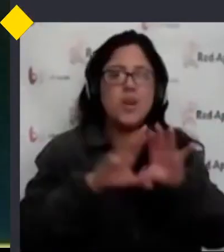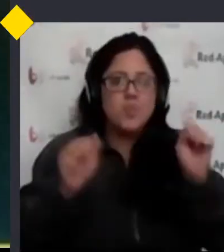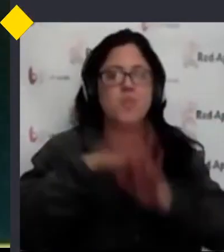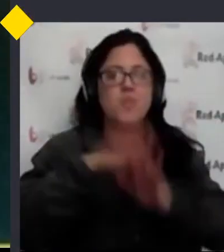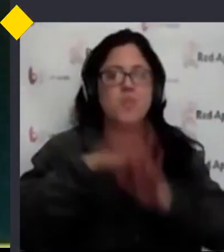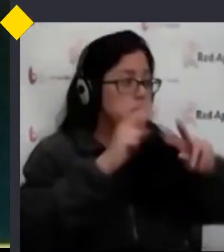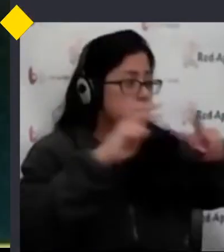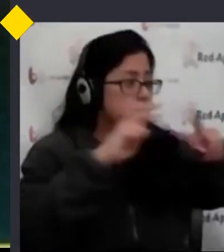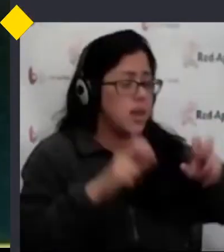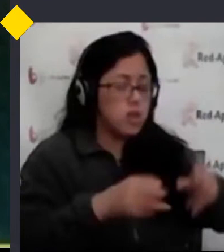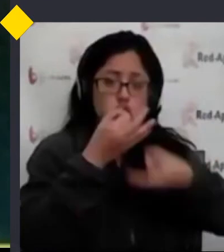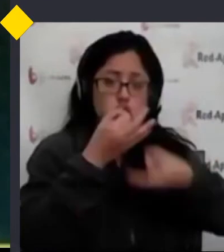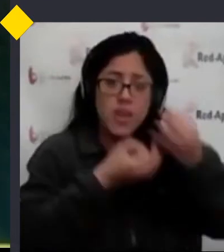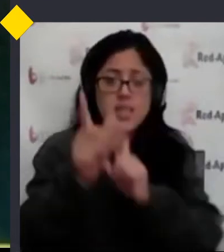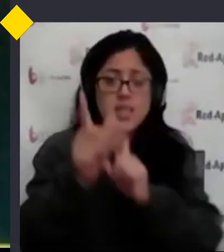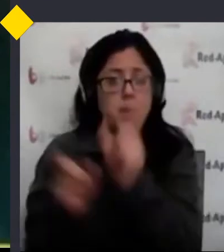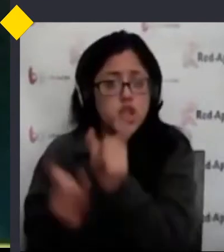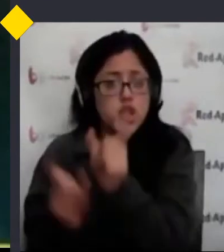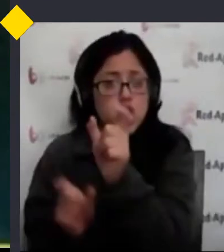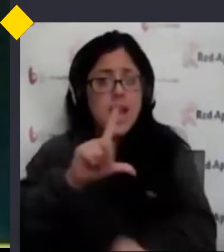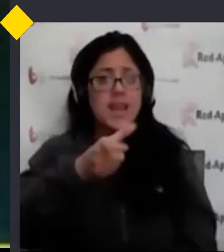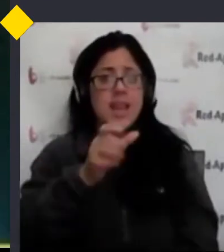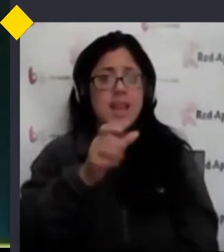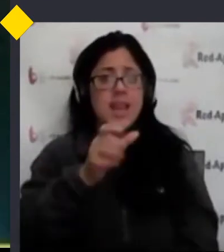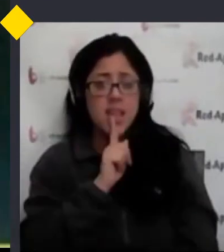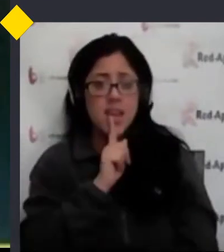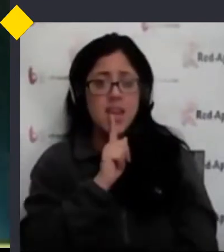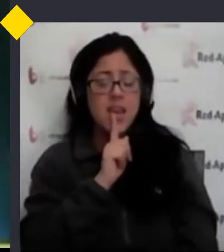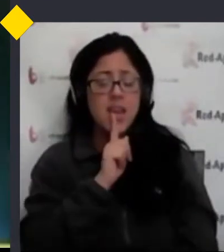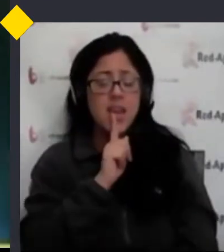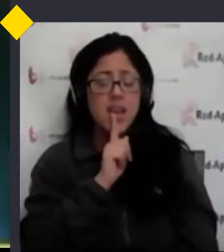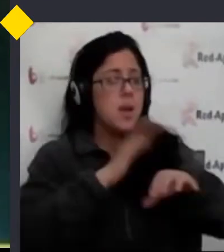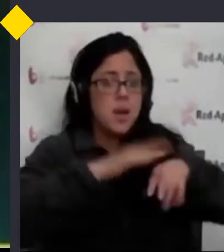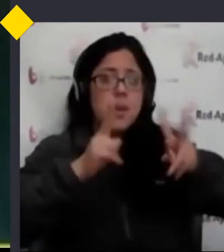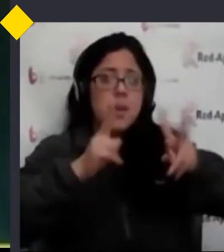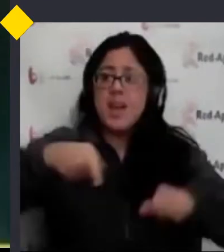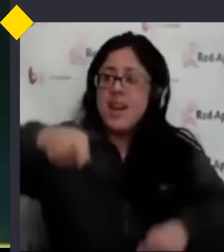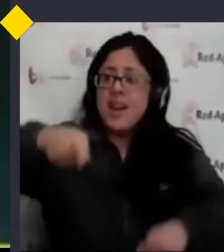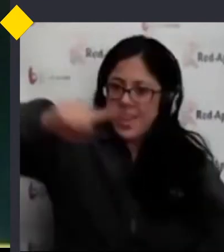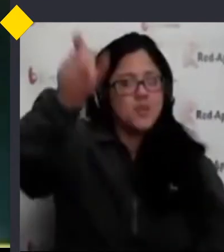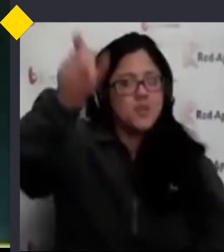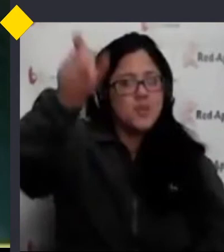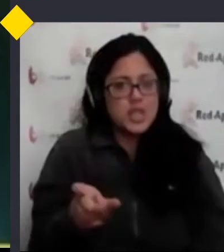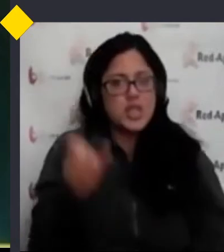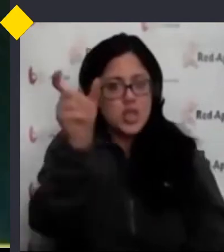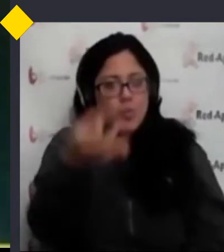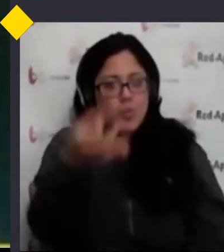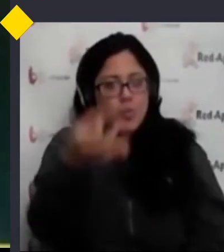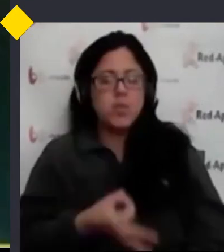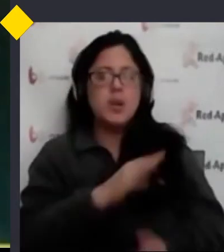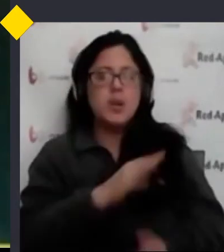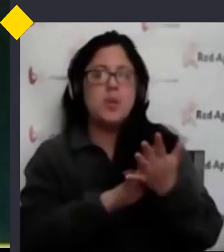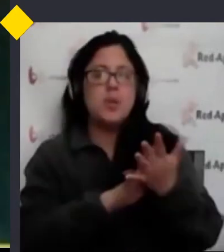las personas LGBT que están en empresas donde les permiten ser quienes somos, ya sea poniendo una foto con tu